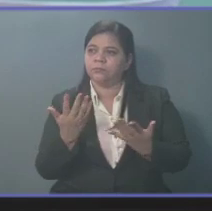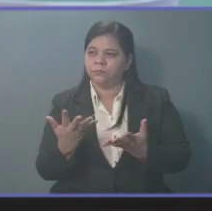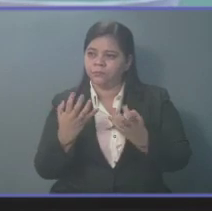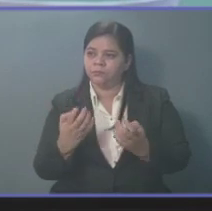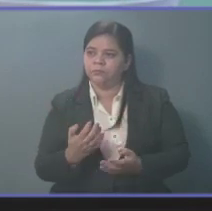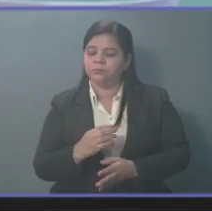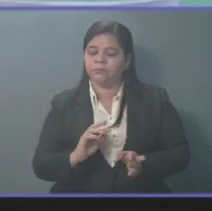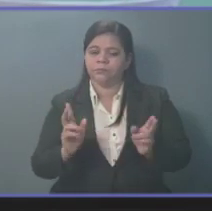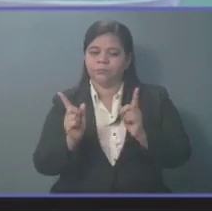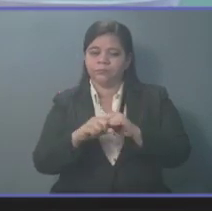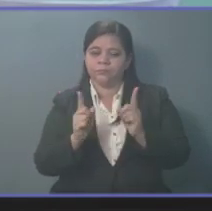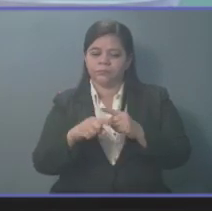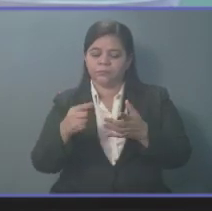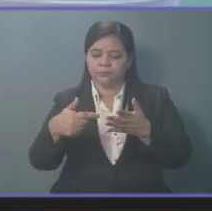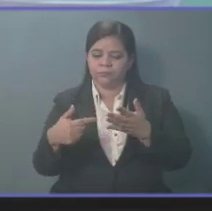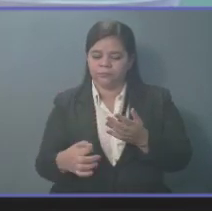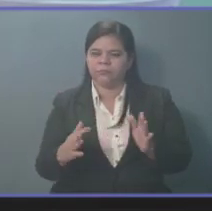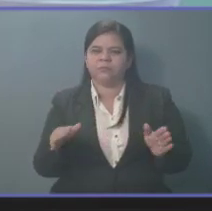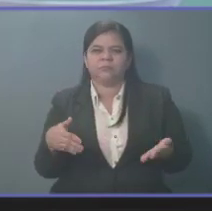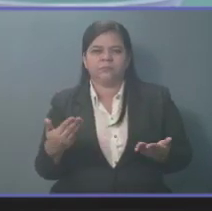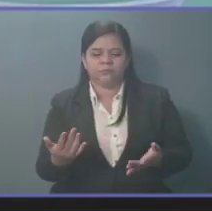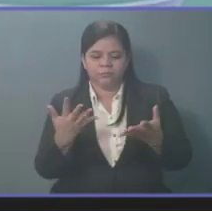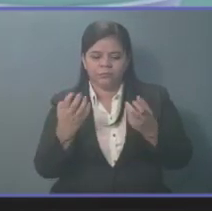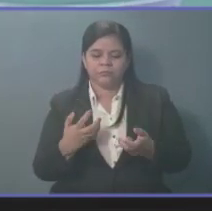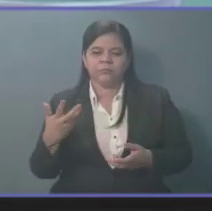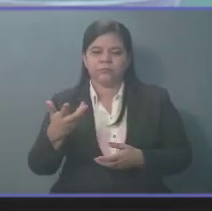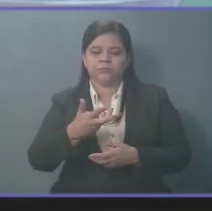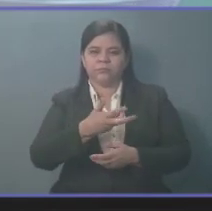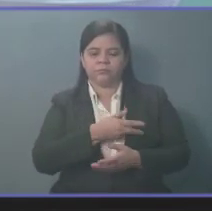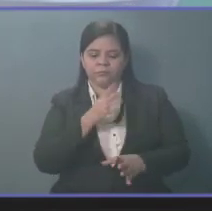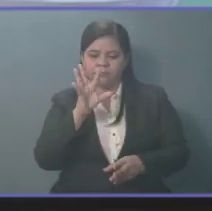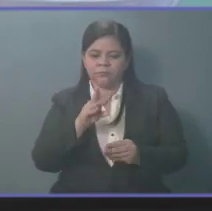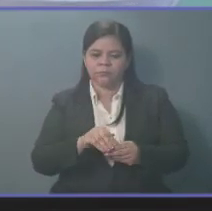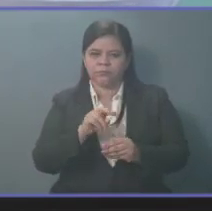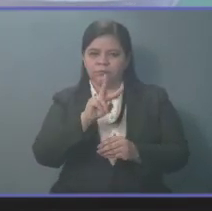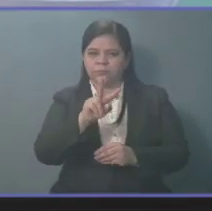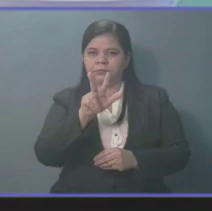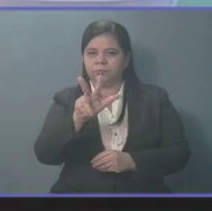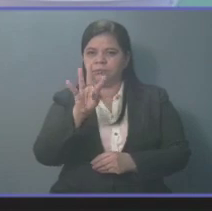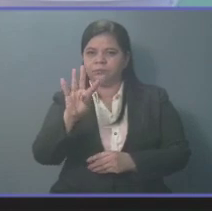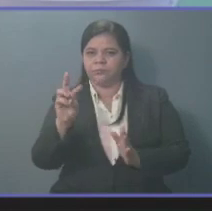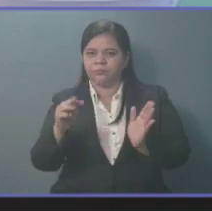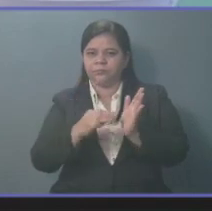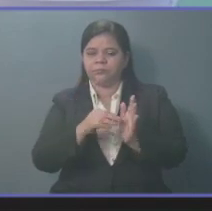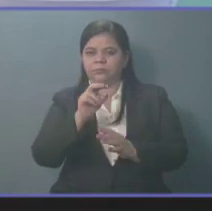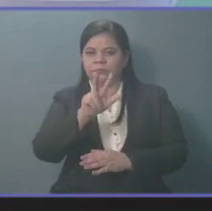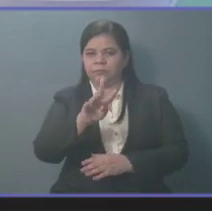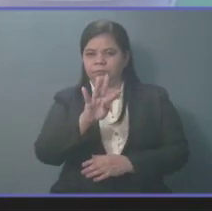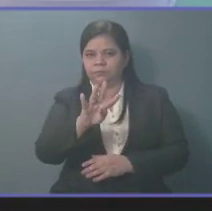la referida ley a efecto de incorporar la cantidad de